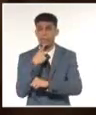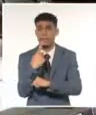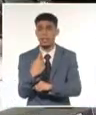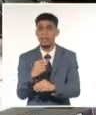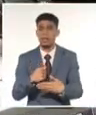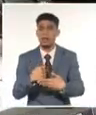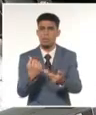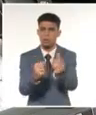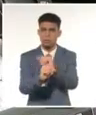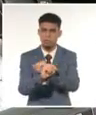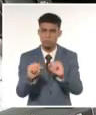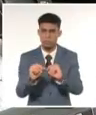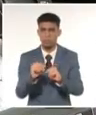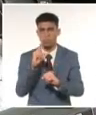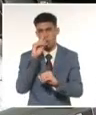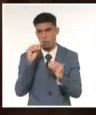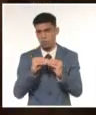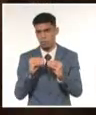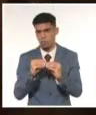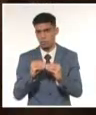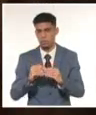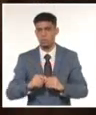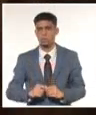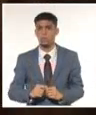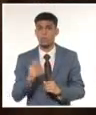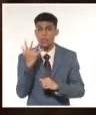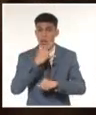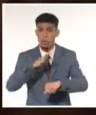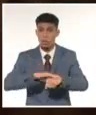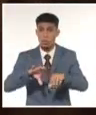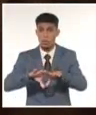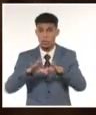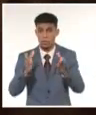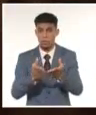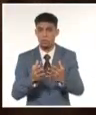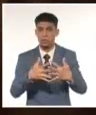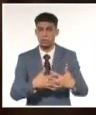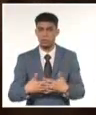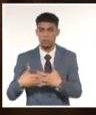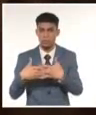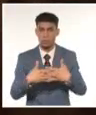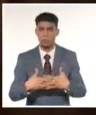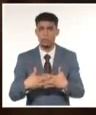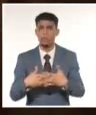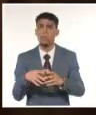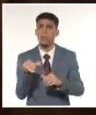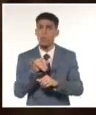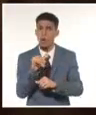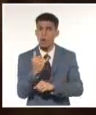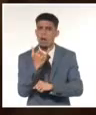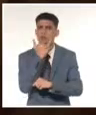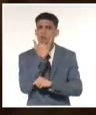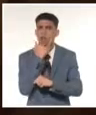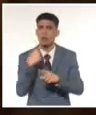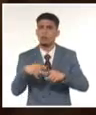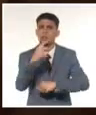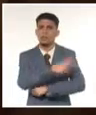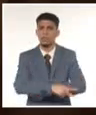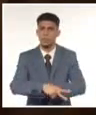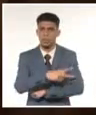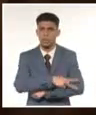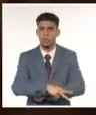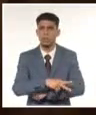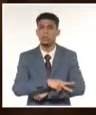terrorismo, elaborada unilateralmente por Estados Unidos, con alcance global por su acción coercitiva